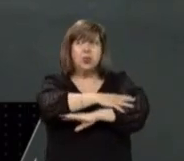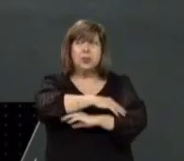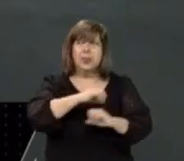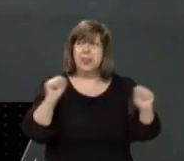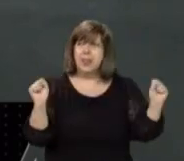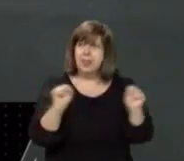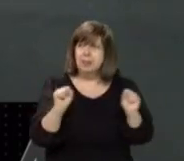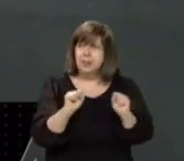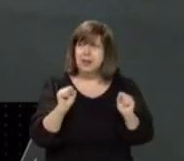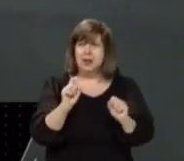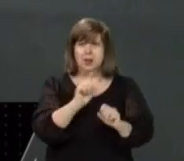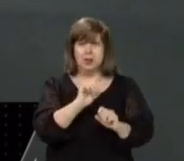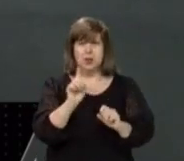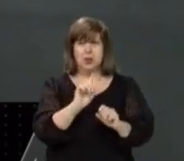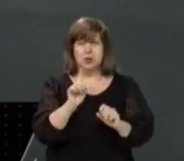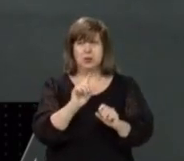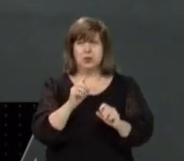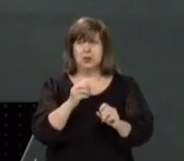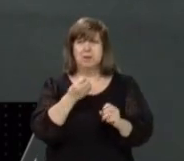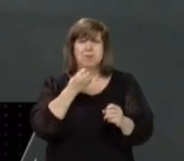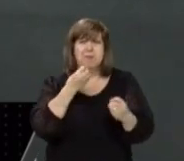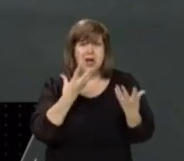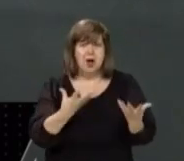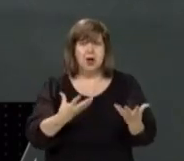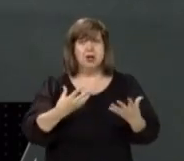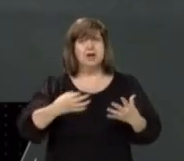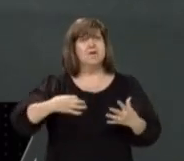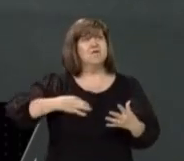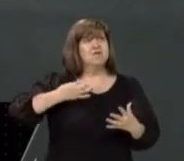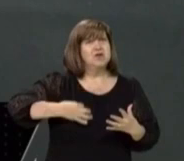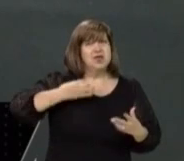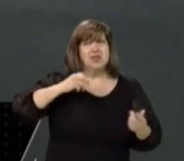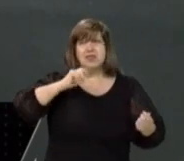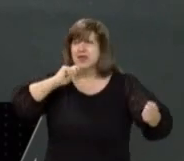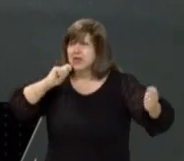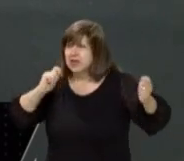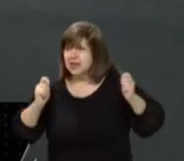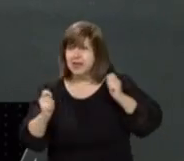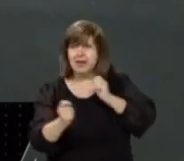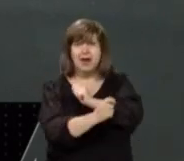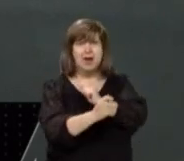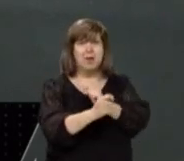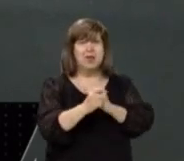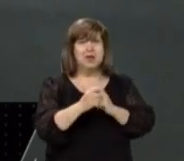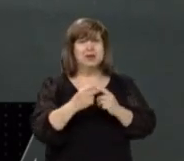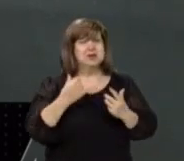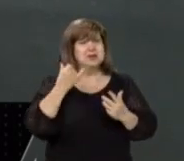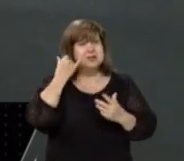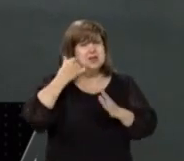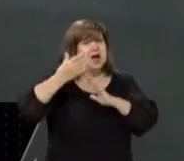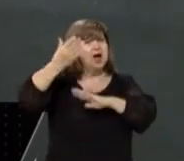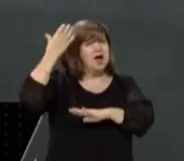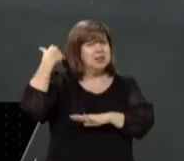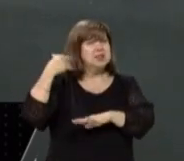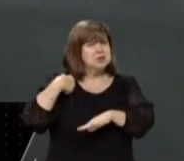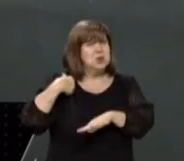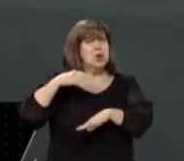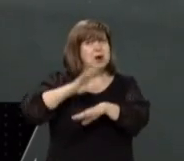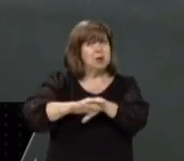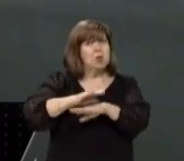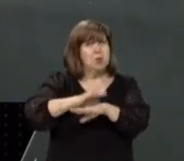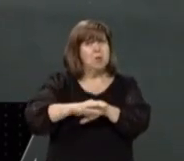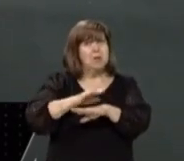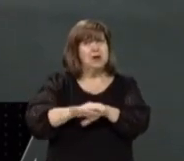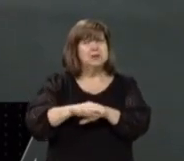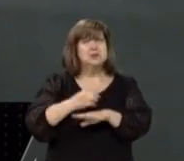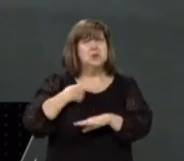que tengo que ayudar a mi familia, en pensar en otra vía, que lo que hice, bueno,